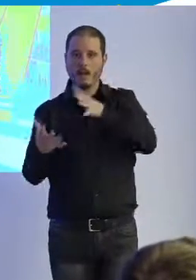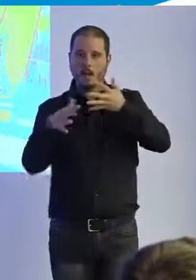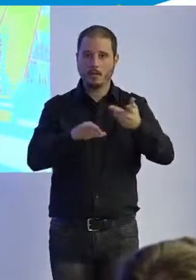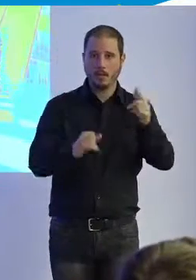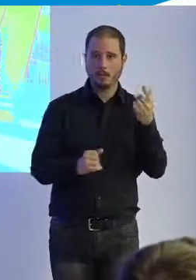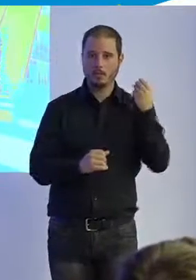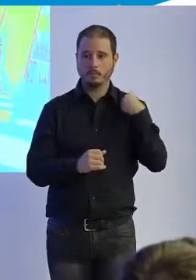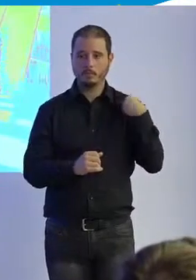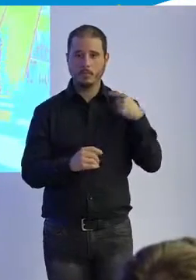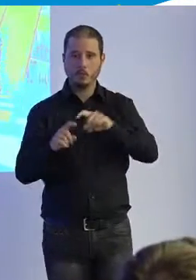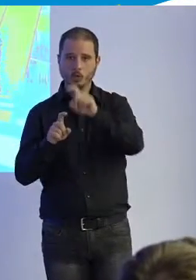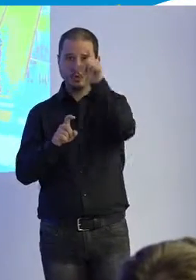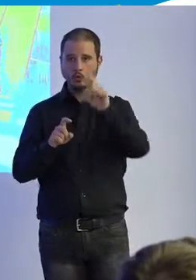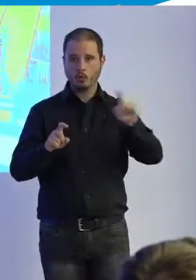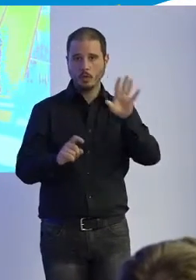ver qué pasa con ello.